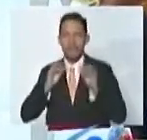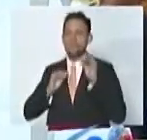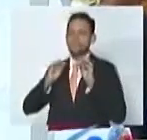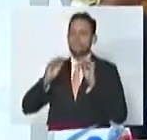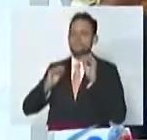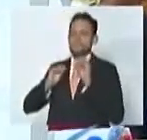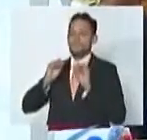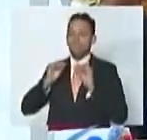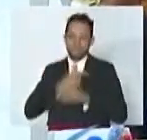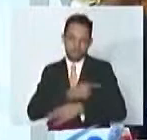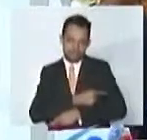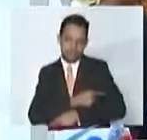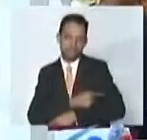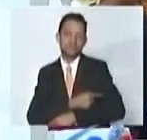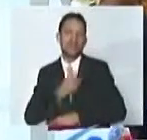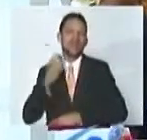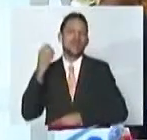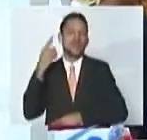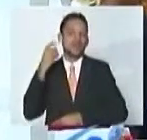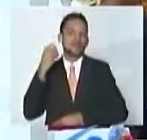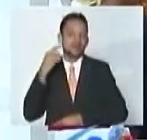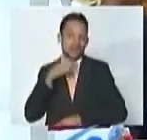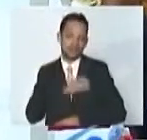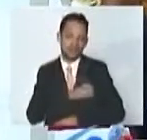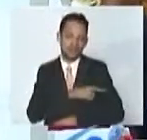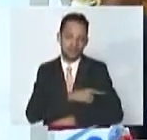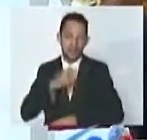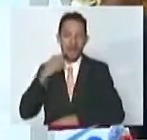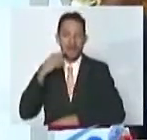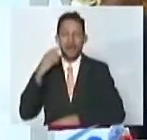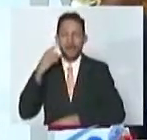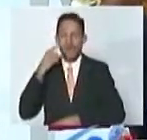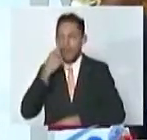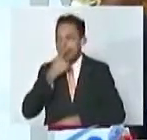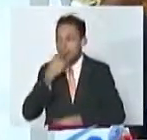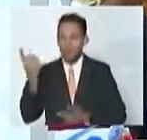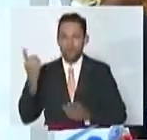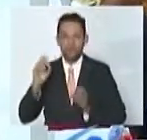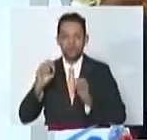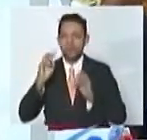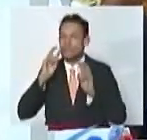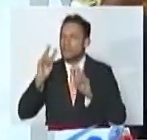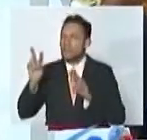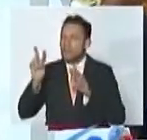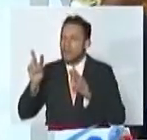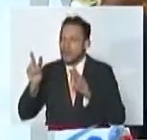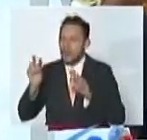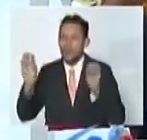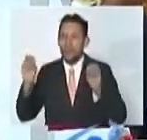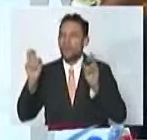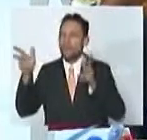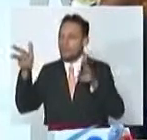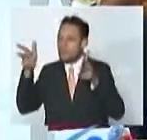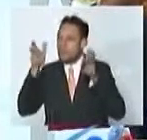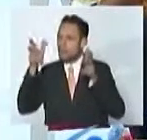están haciéndonos como actividades reflejas de lo que ellos están percibiendo del medio.